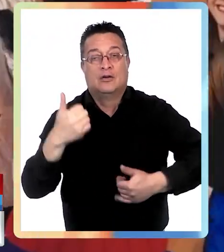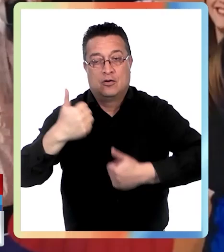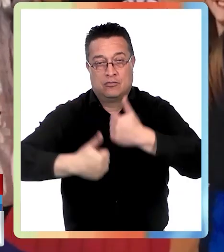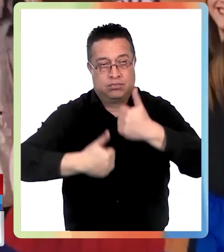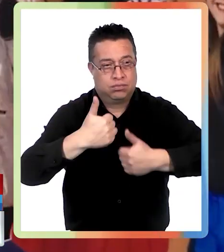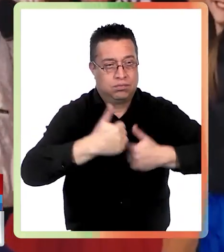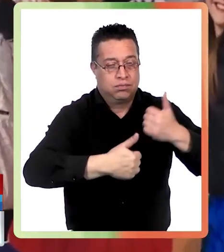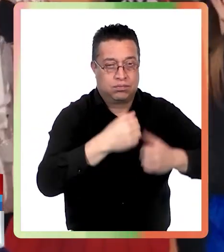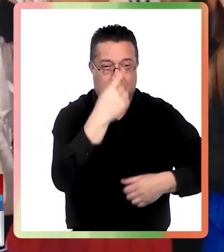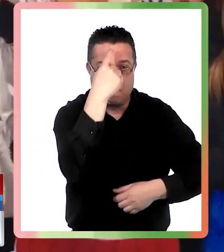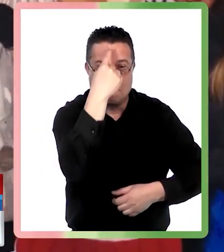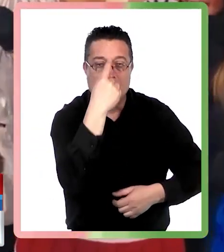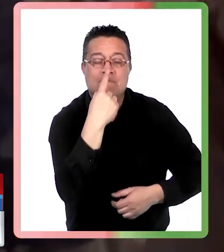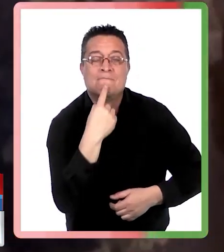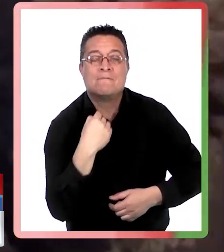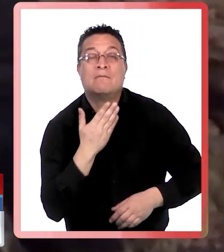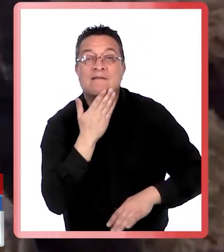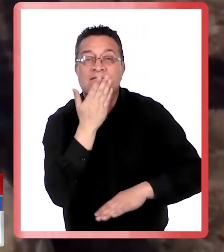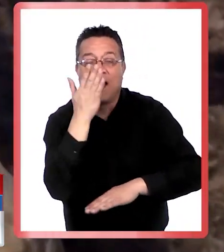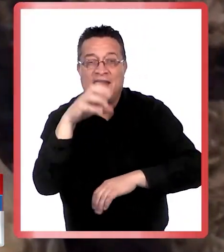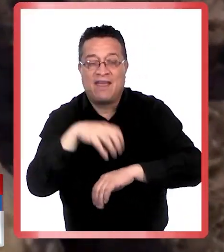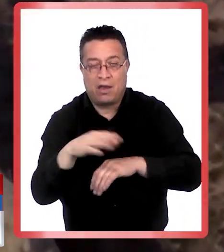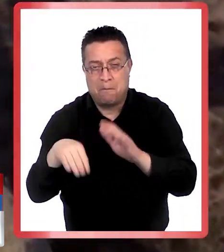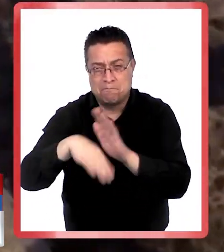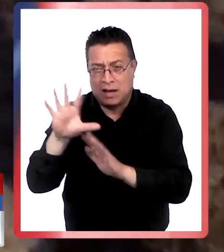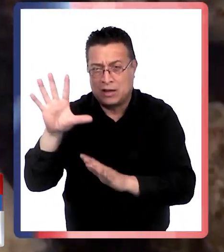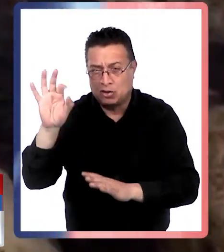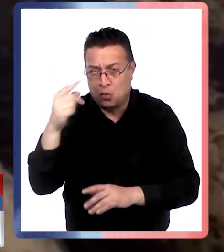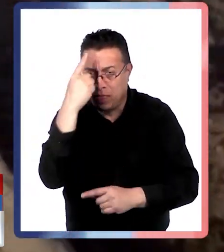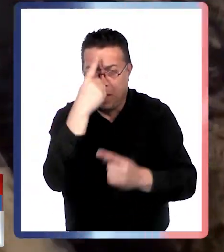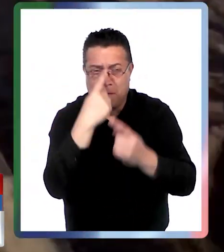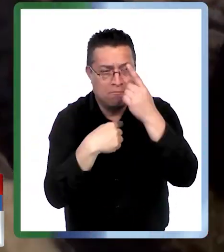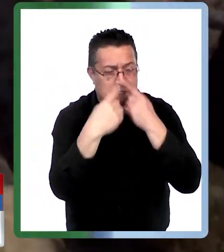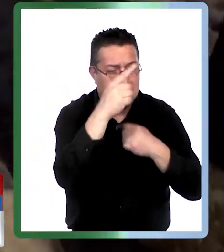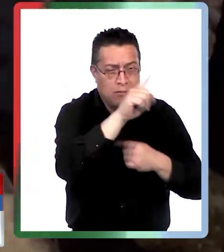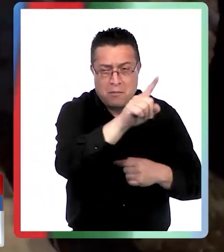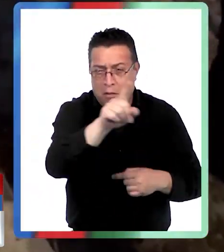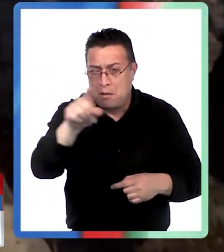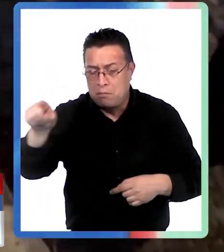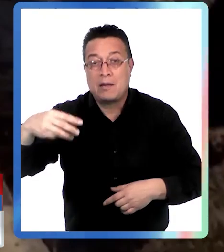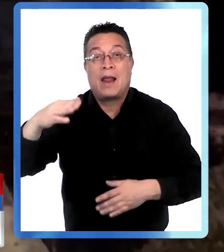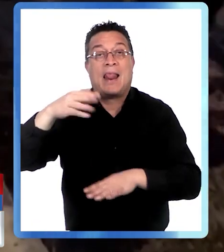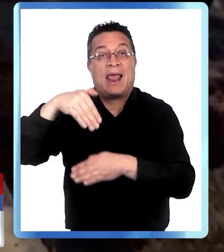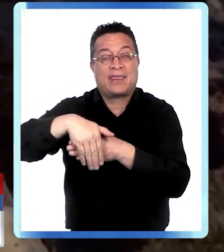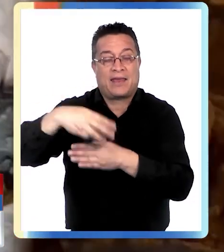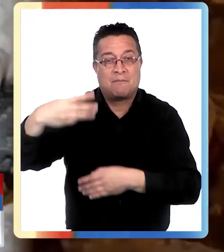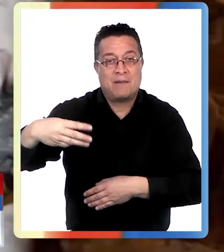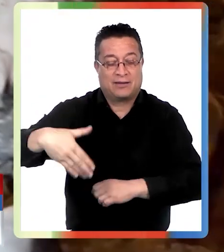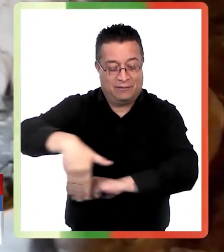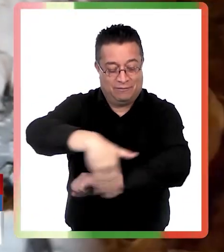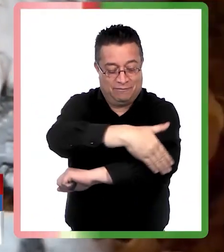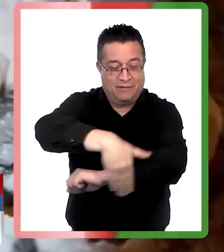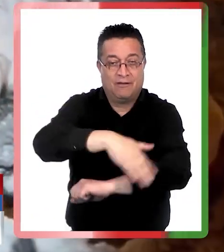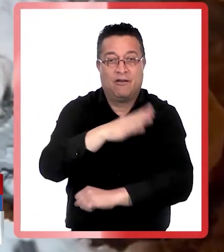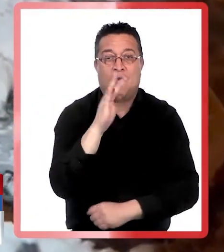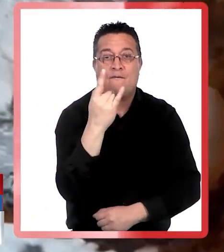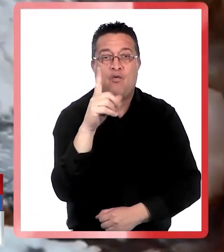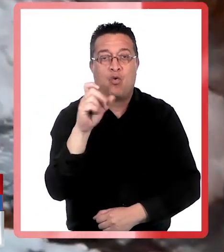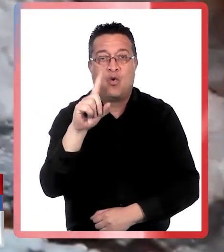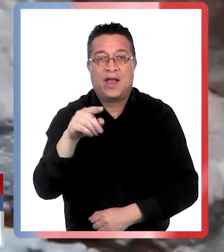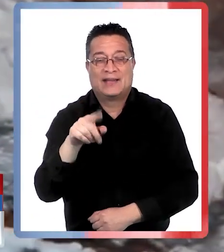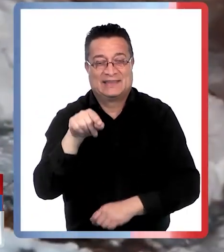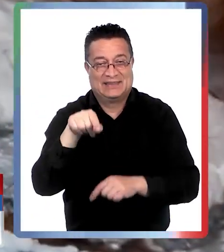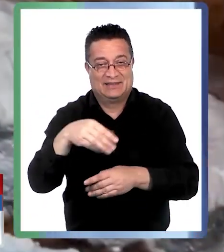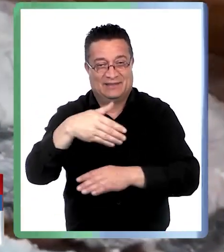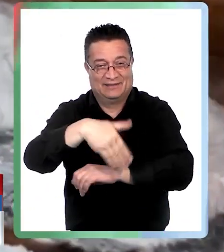nieve más de 50 esculturas dieron vida a la actividad que se desarrolló la tarde de este martes en el bandejón central de avenida buln entre mardones y